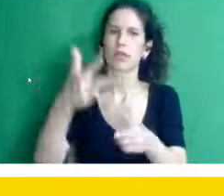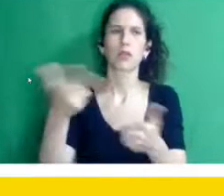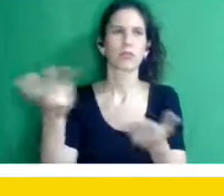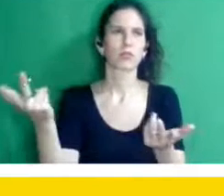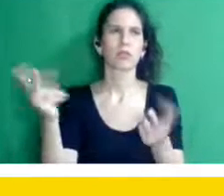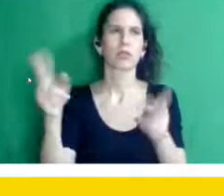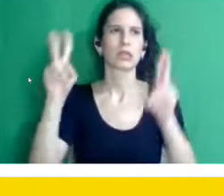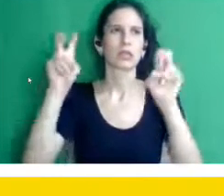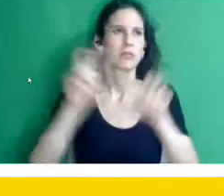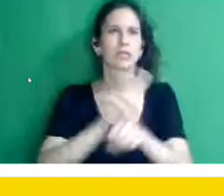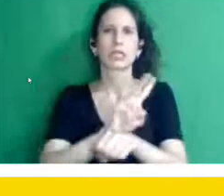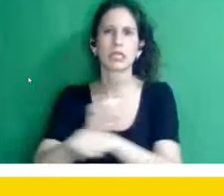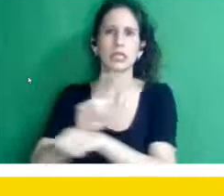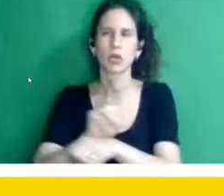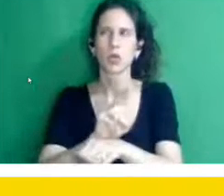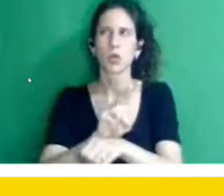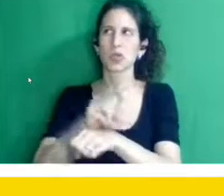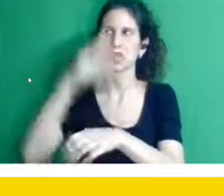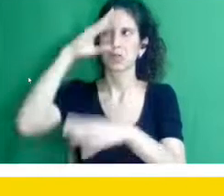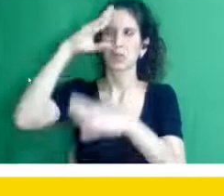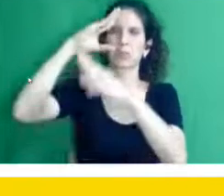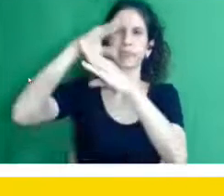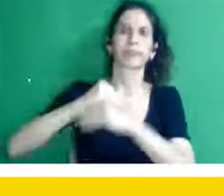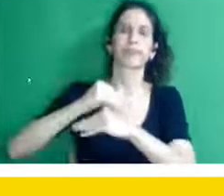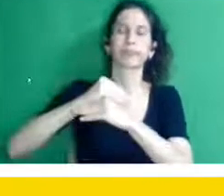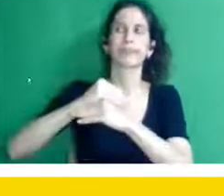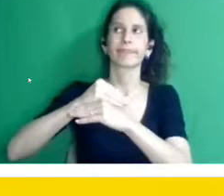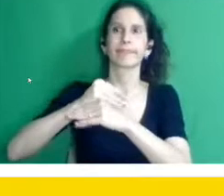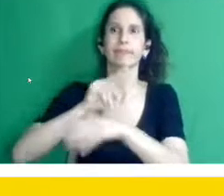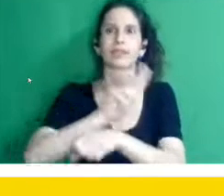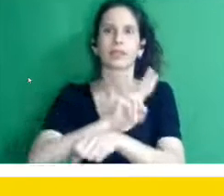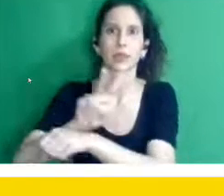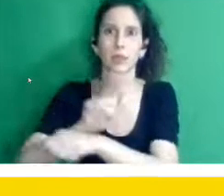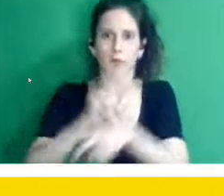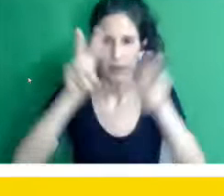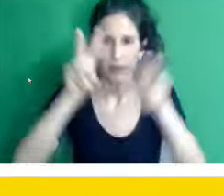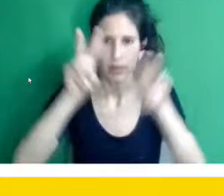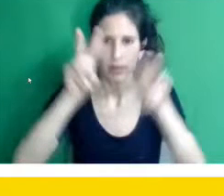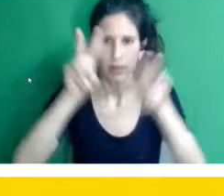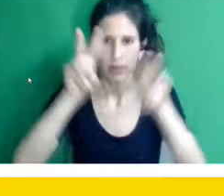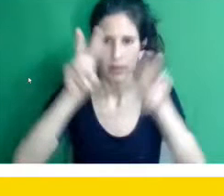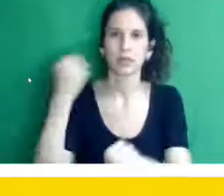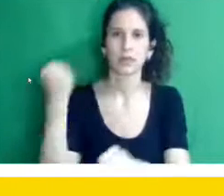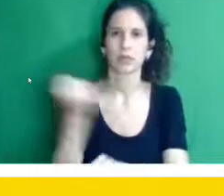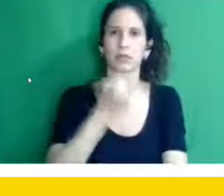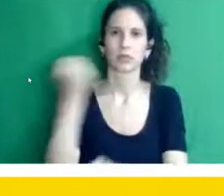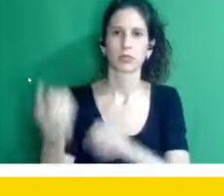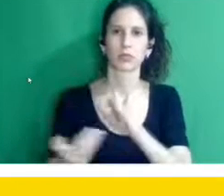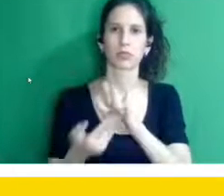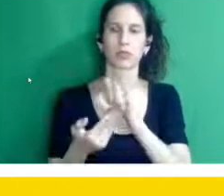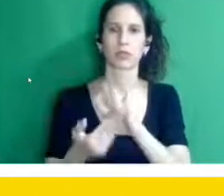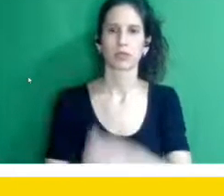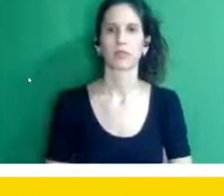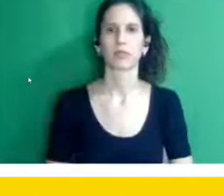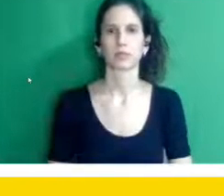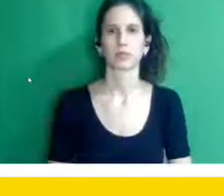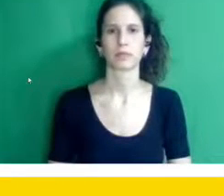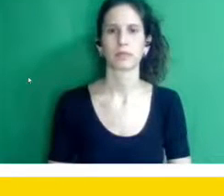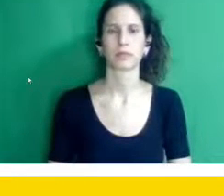un desafío. Así que bueno, tenemos algunas puertas abiertas en este conversatorio. No sé si alguien más quiere decir